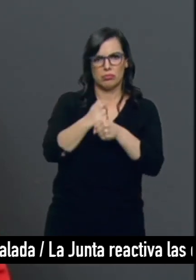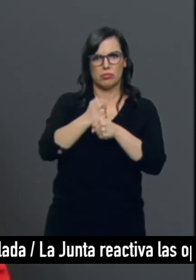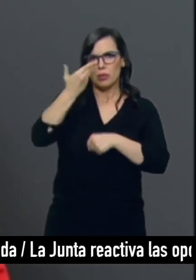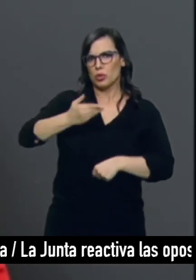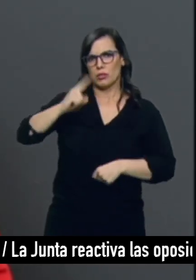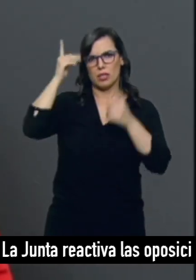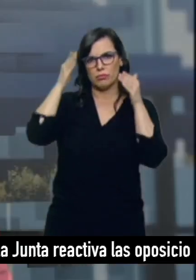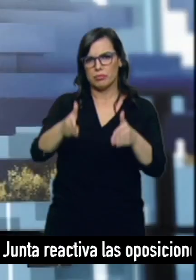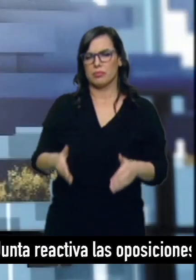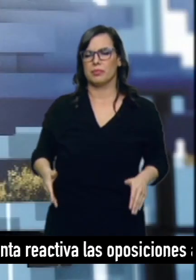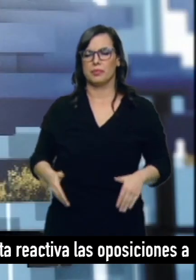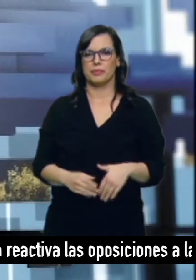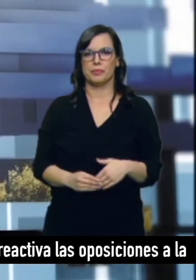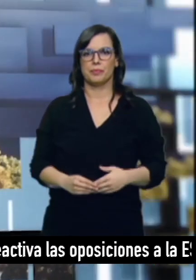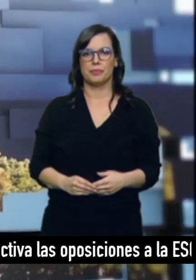importante.